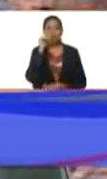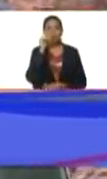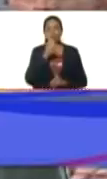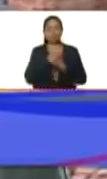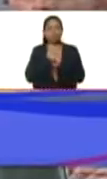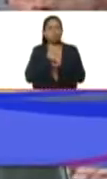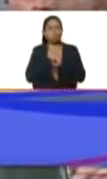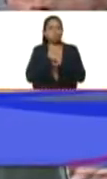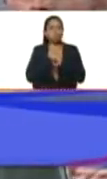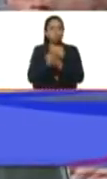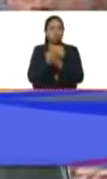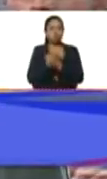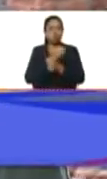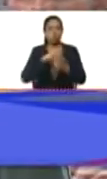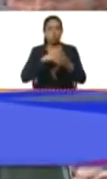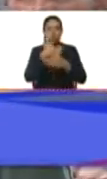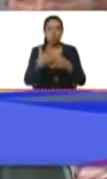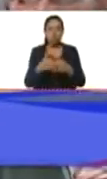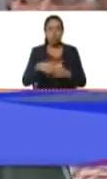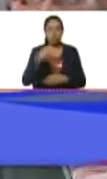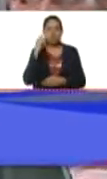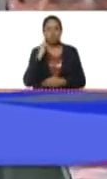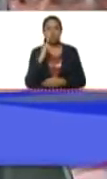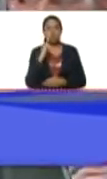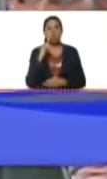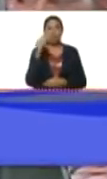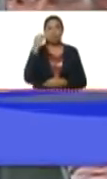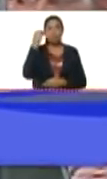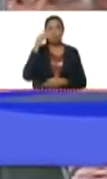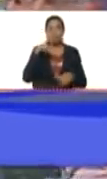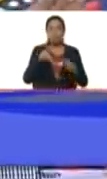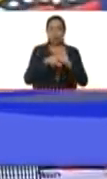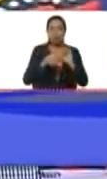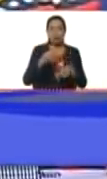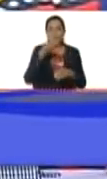ama el proyecto bolivariano y que además cree en el pueblo.